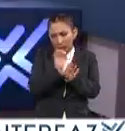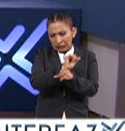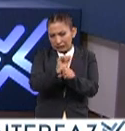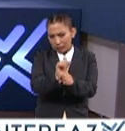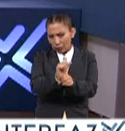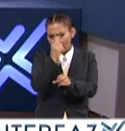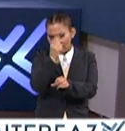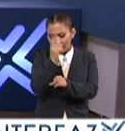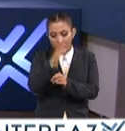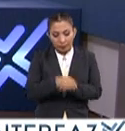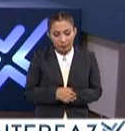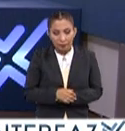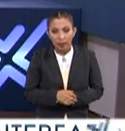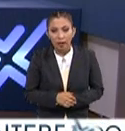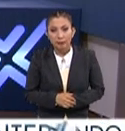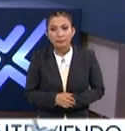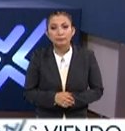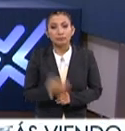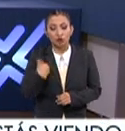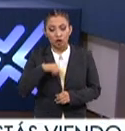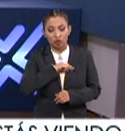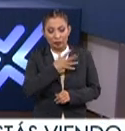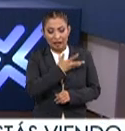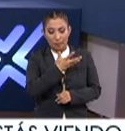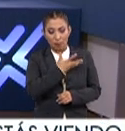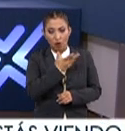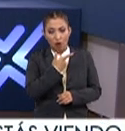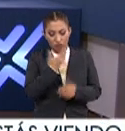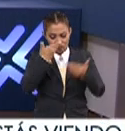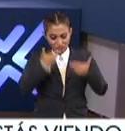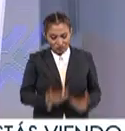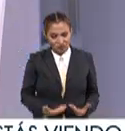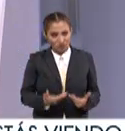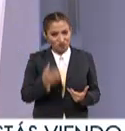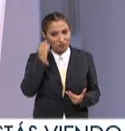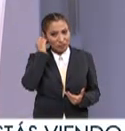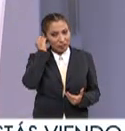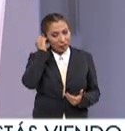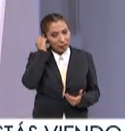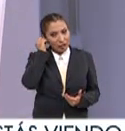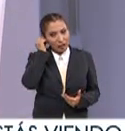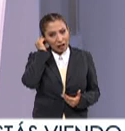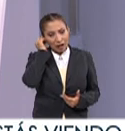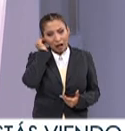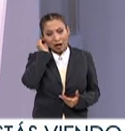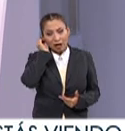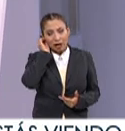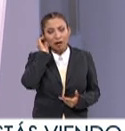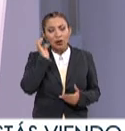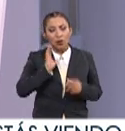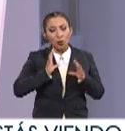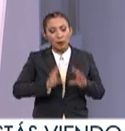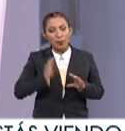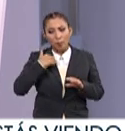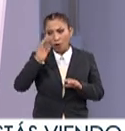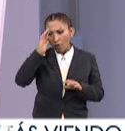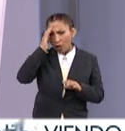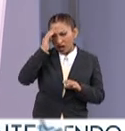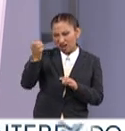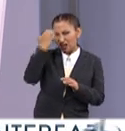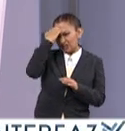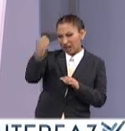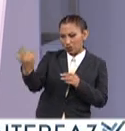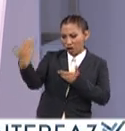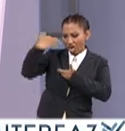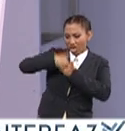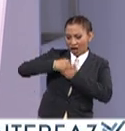sencillo posible. Nosotros tenemos una capacidad inmensa de reconocer cosas